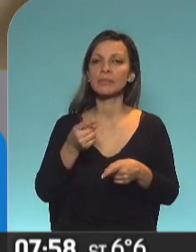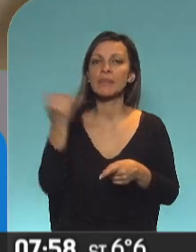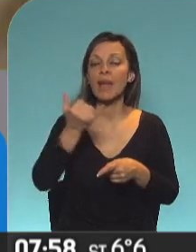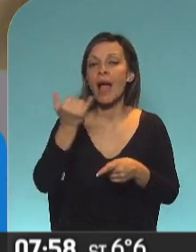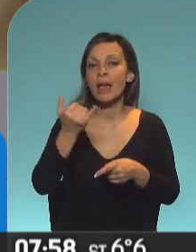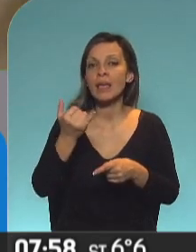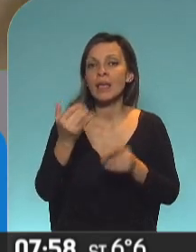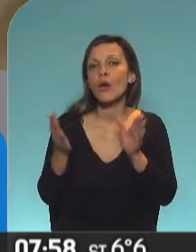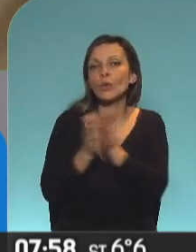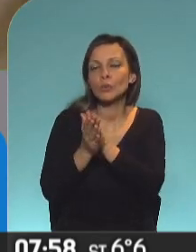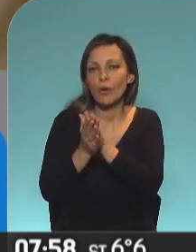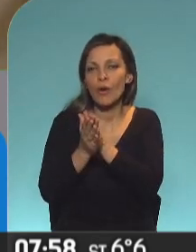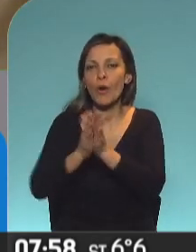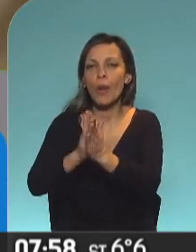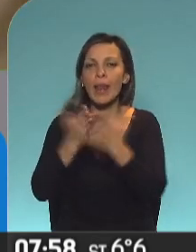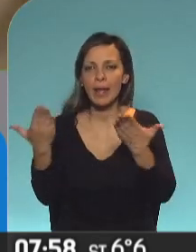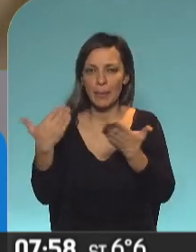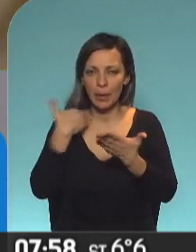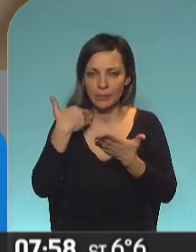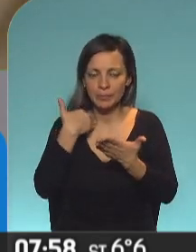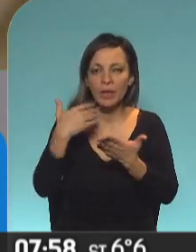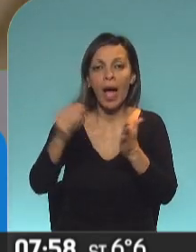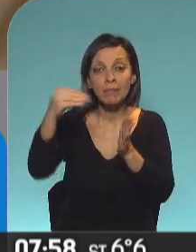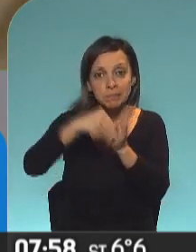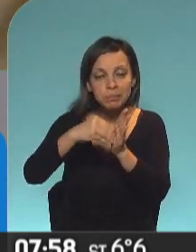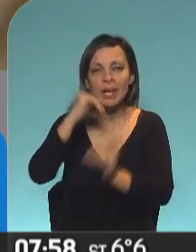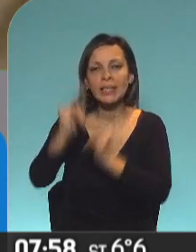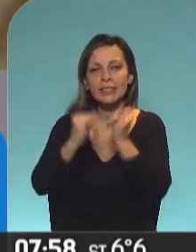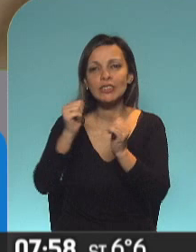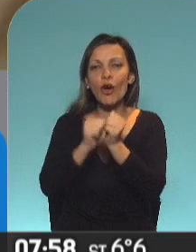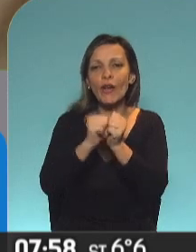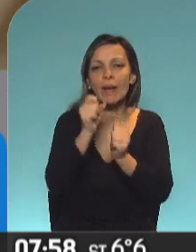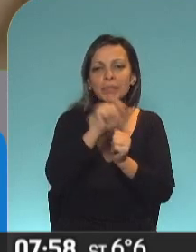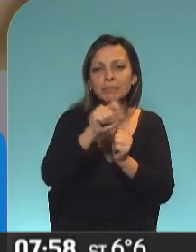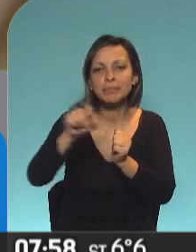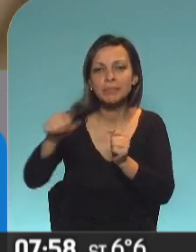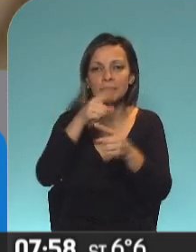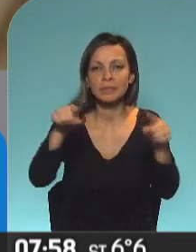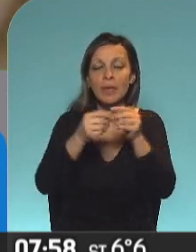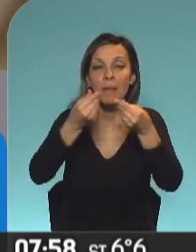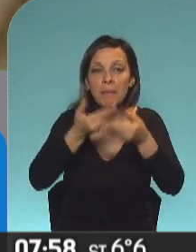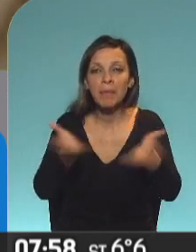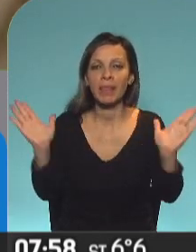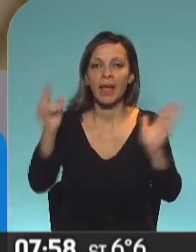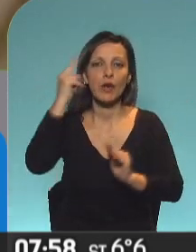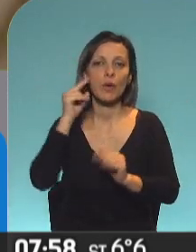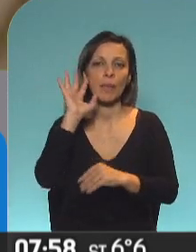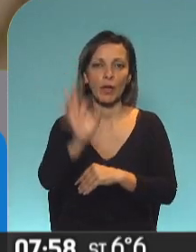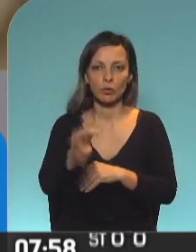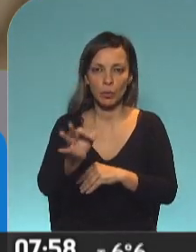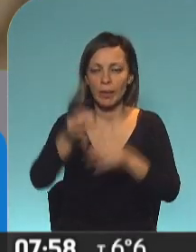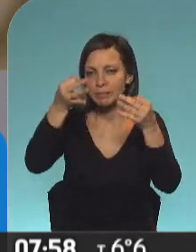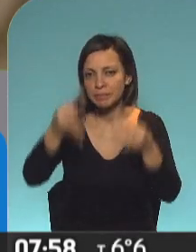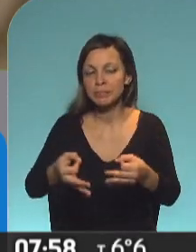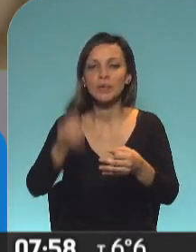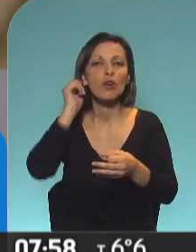de un libro donde se va a contar la historia de cada uno de esos temas clásicos. El día de lanzamiento, el 9 de octubre, precisamente el cumpleaños de